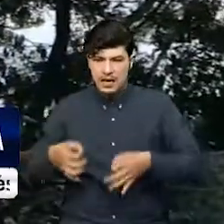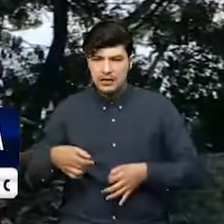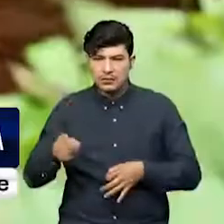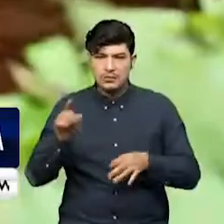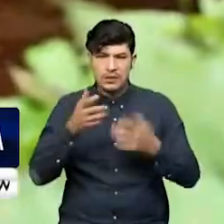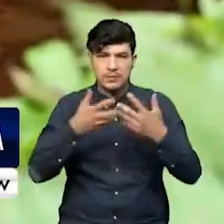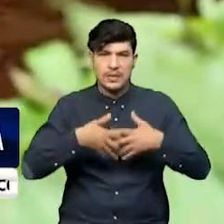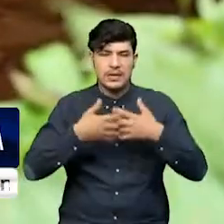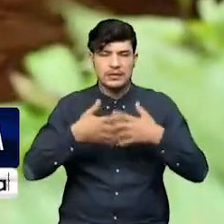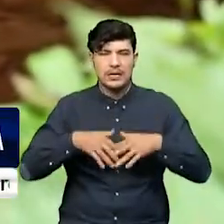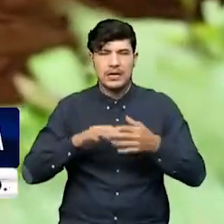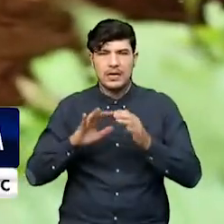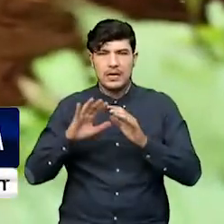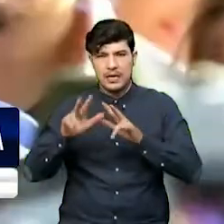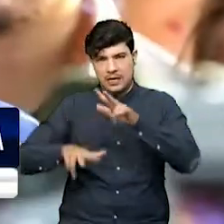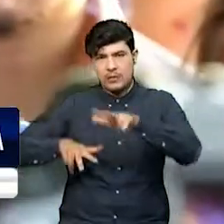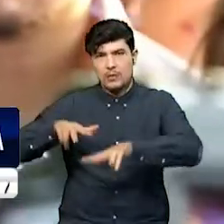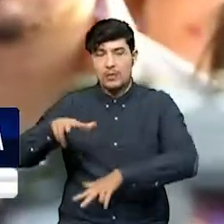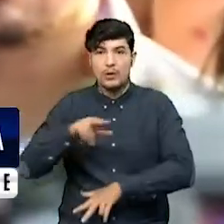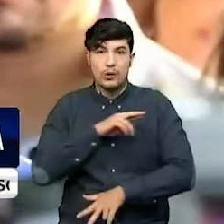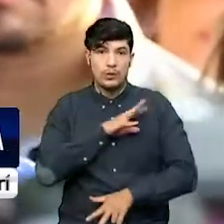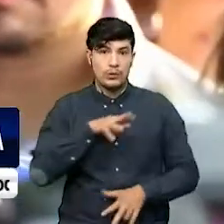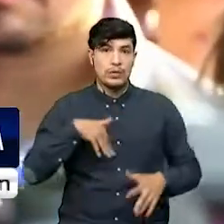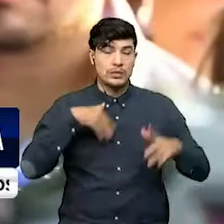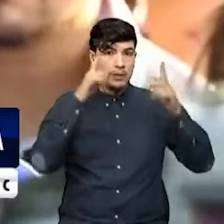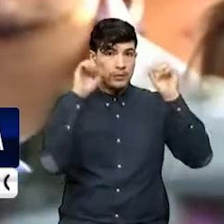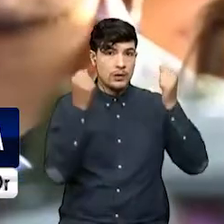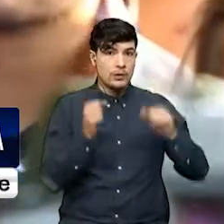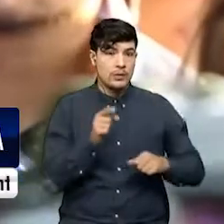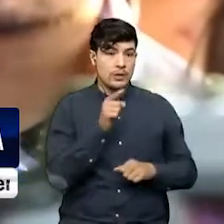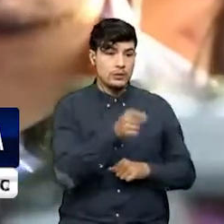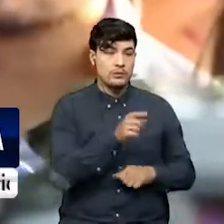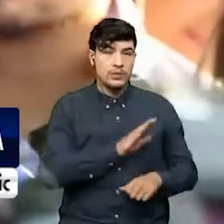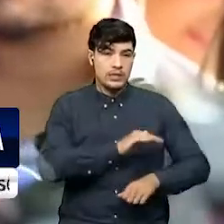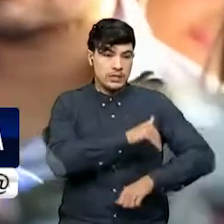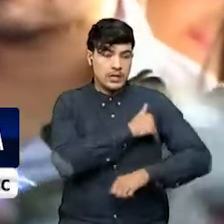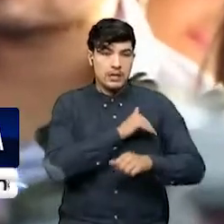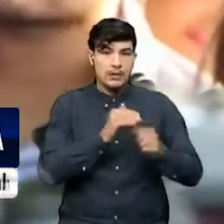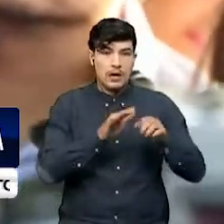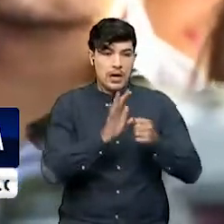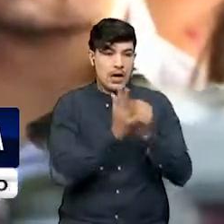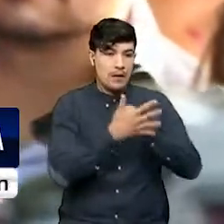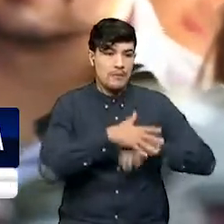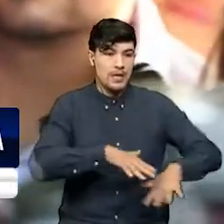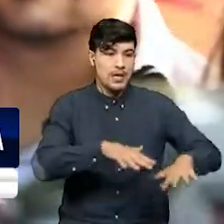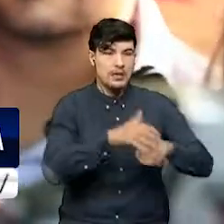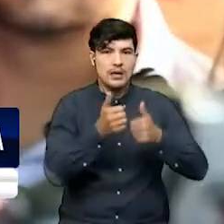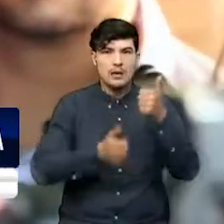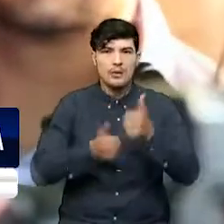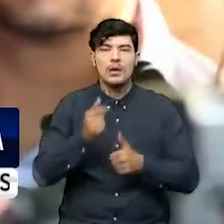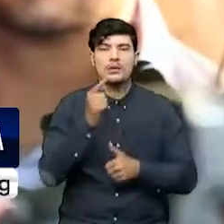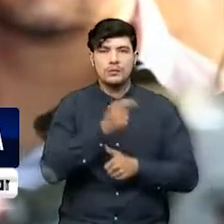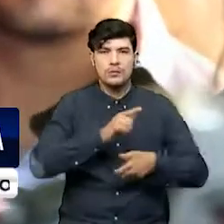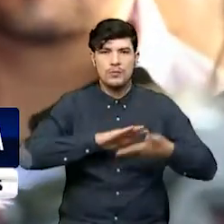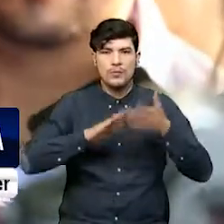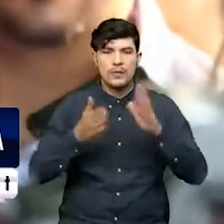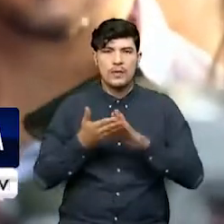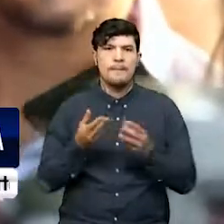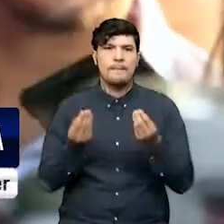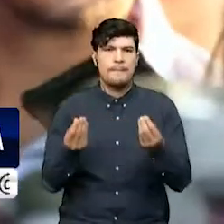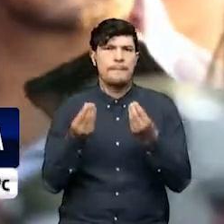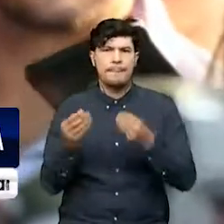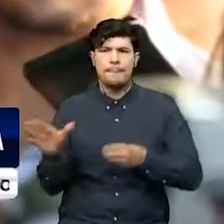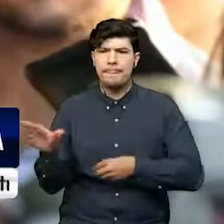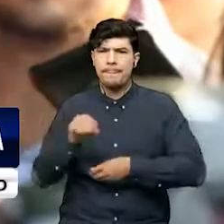con nuestra preocupación desde la perspectiva del ministerio de ambiente en primer lugar son las comunidades para que las comunidades estén